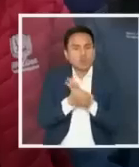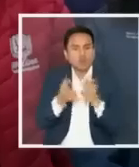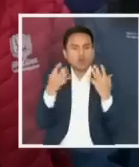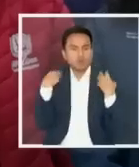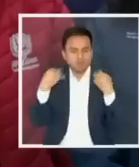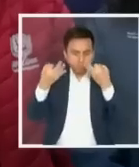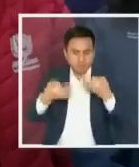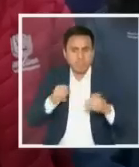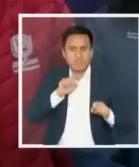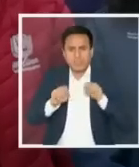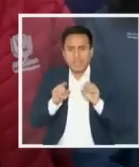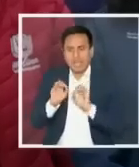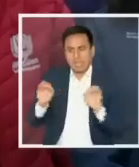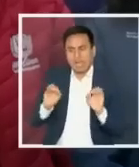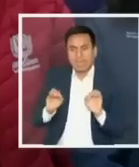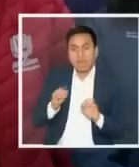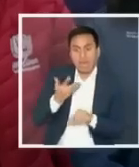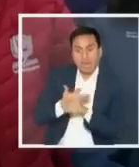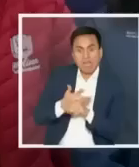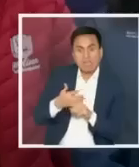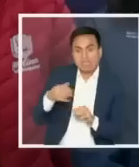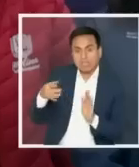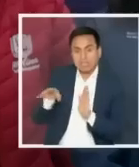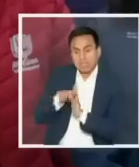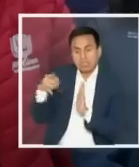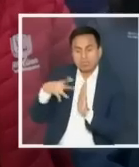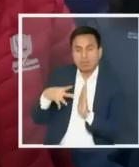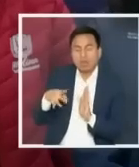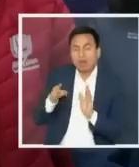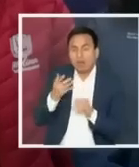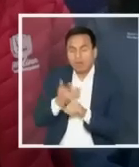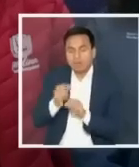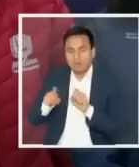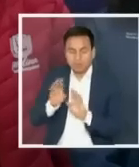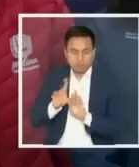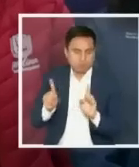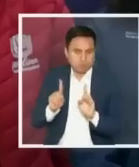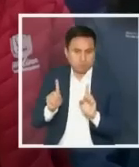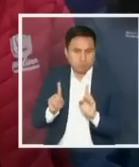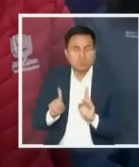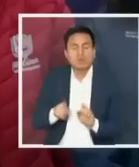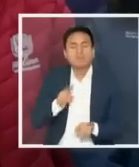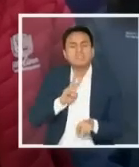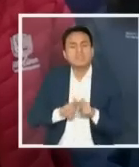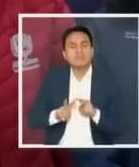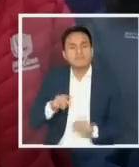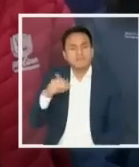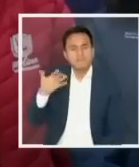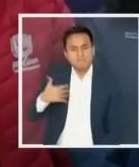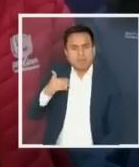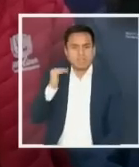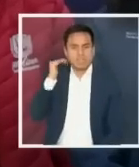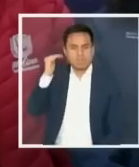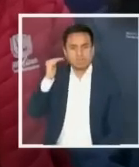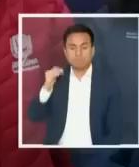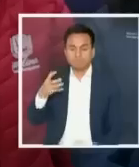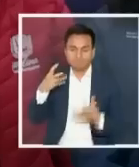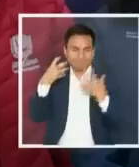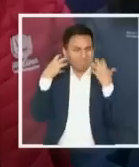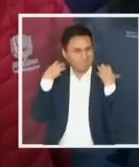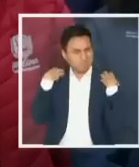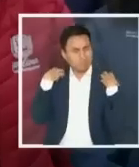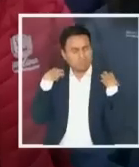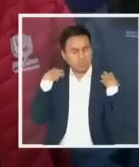Claro. Y como nunca, y muy rápido... Me escribieron, el ministro Montes no sabía. El